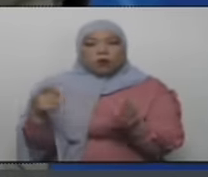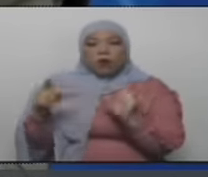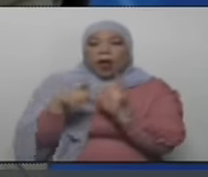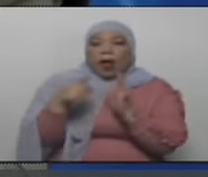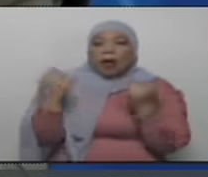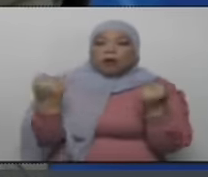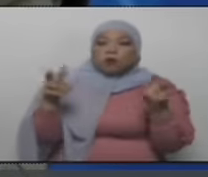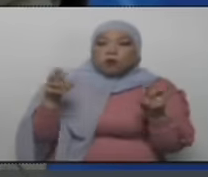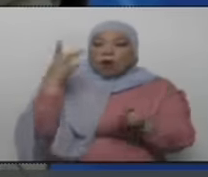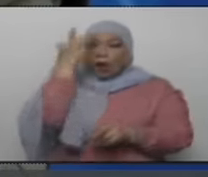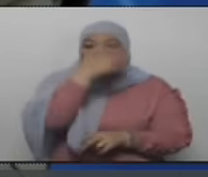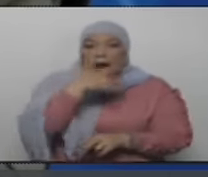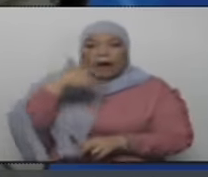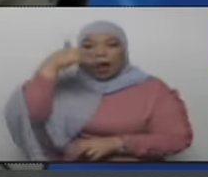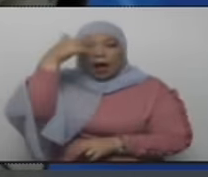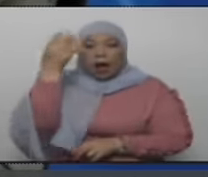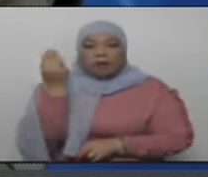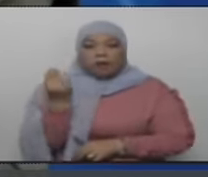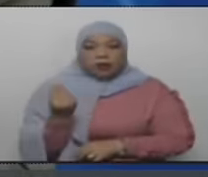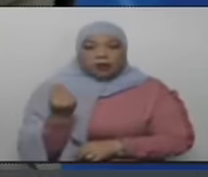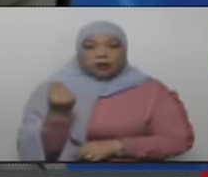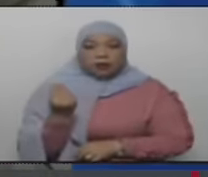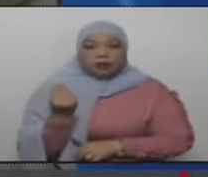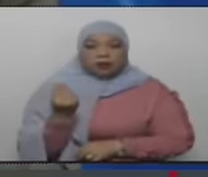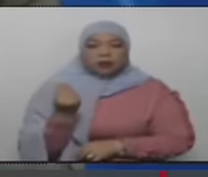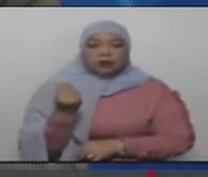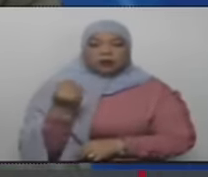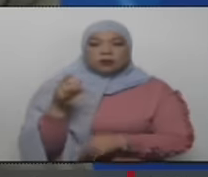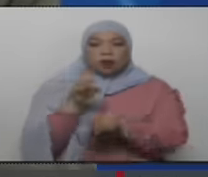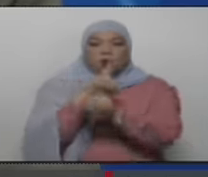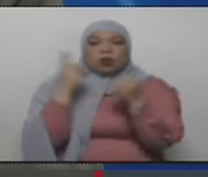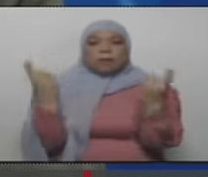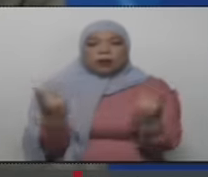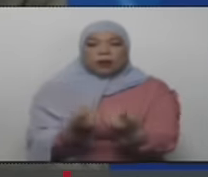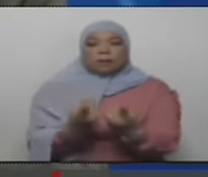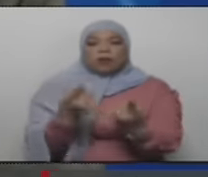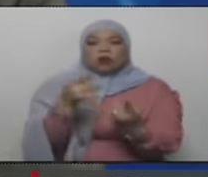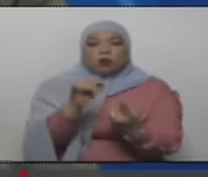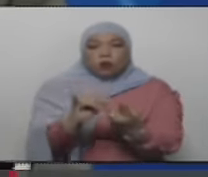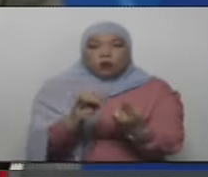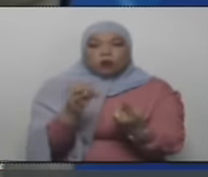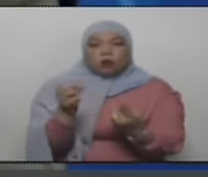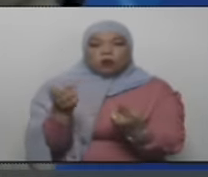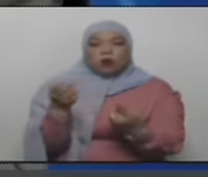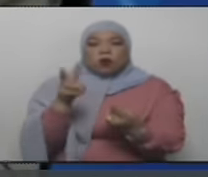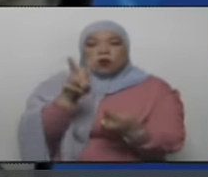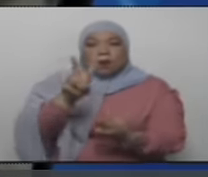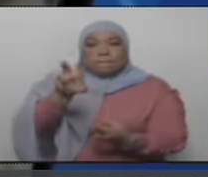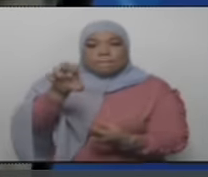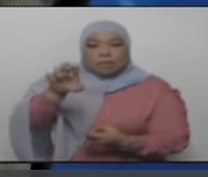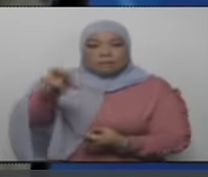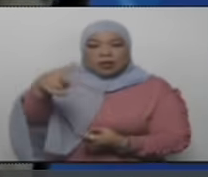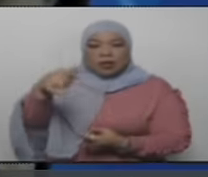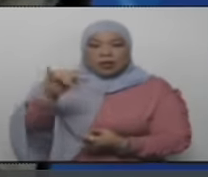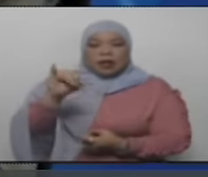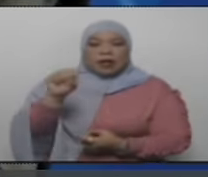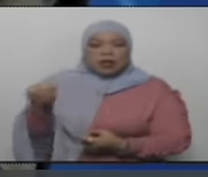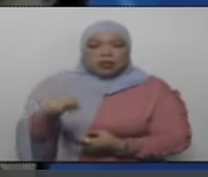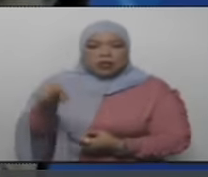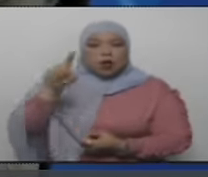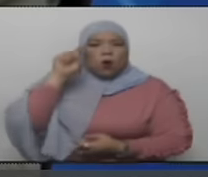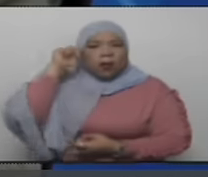recientemente, en la provincia oriental de Bengasi. Recuerden